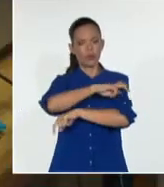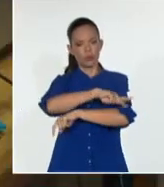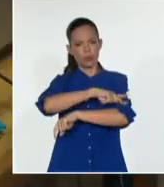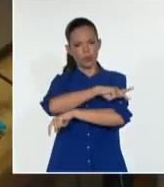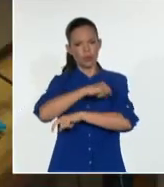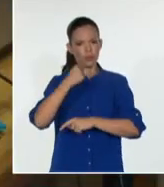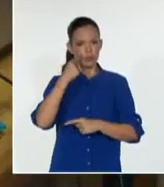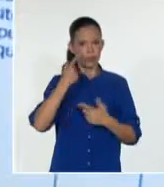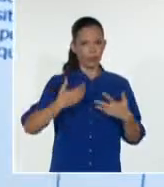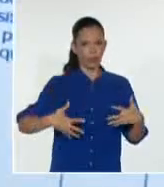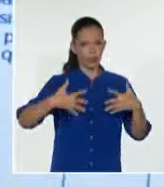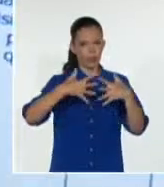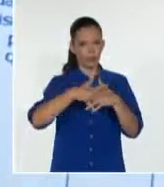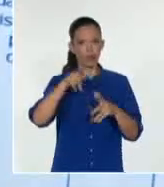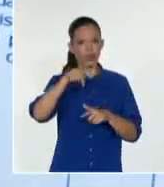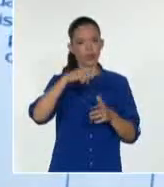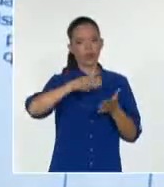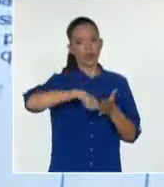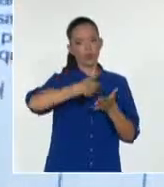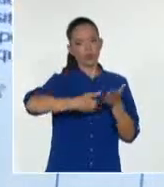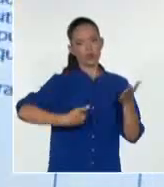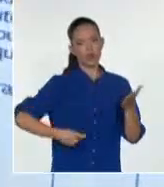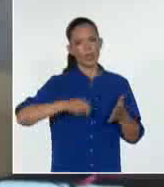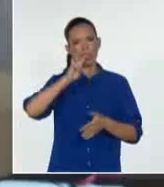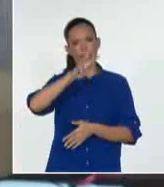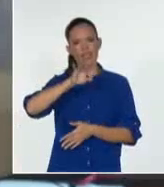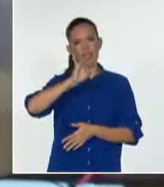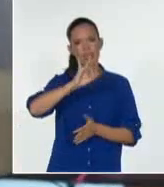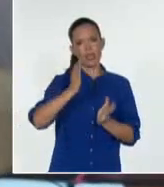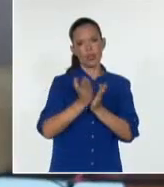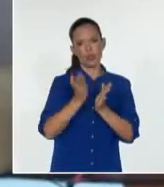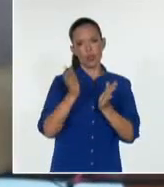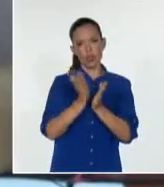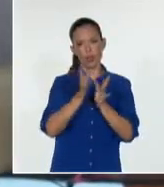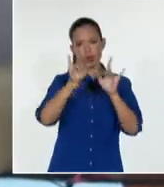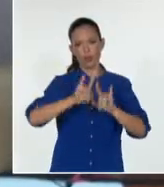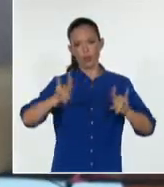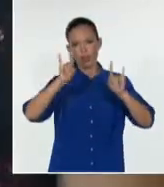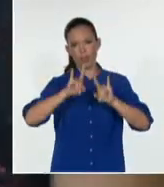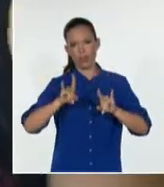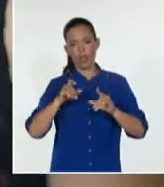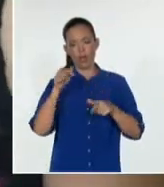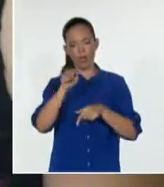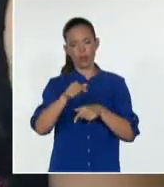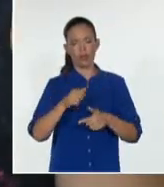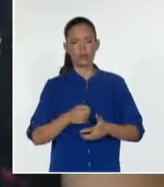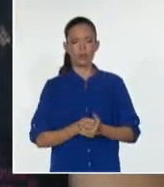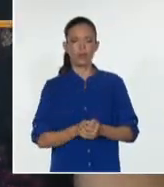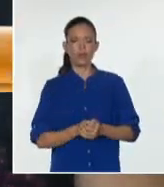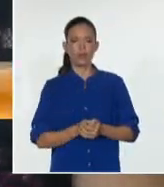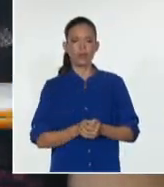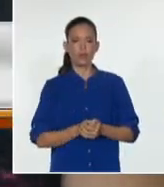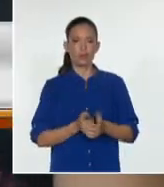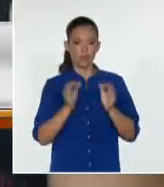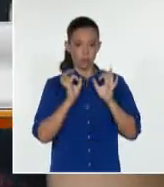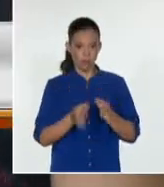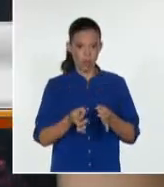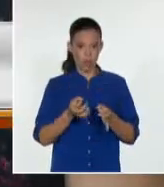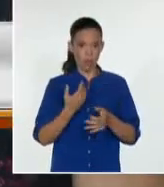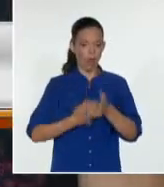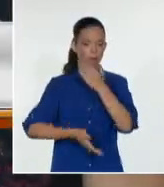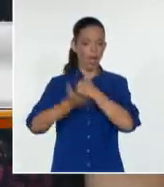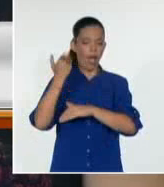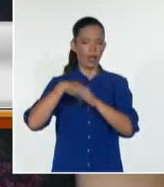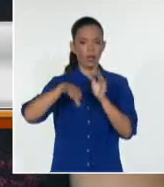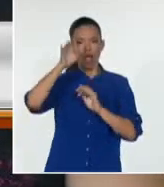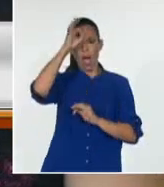37 estudiantes universitarios vinculados a todo el proceso A partir de la vía de autocontrol que se realizó la propia entidad nosotros estamos